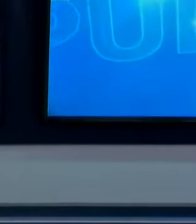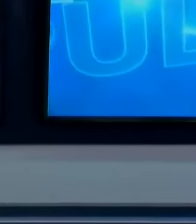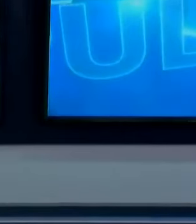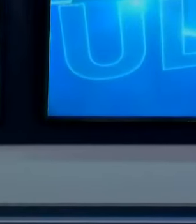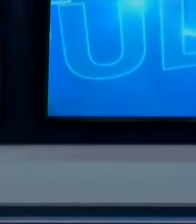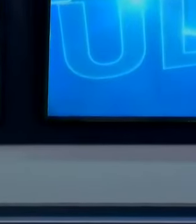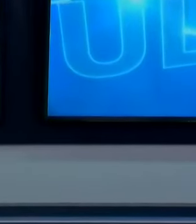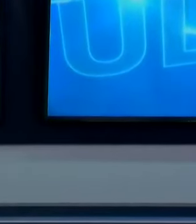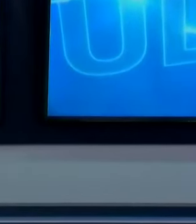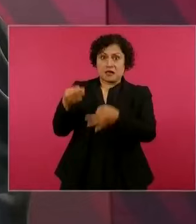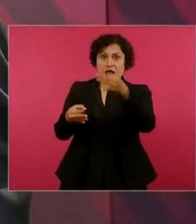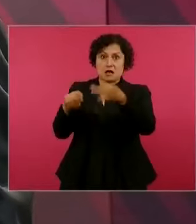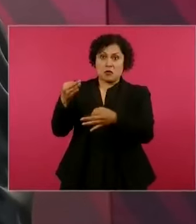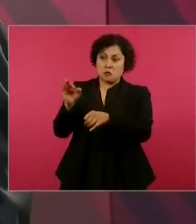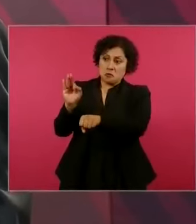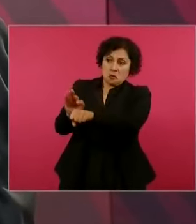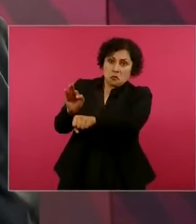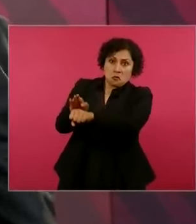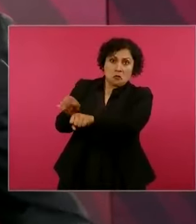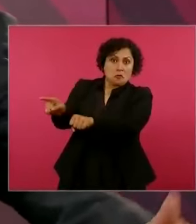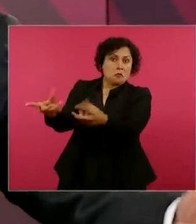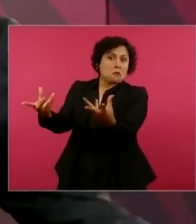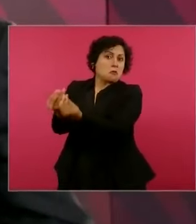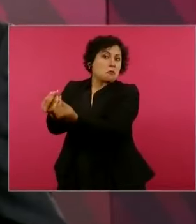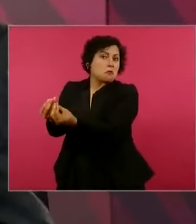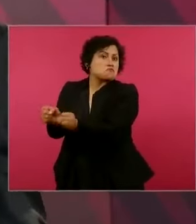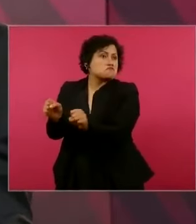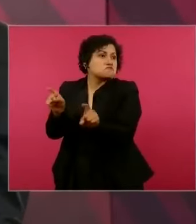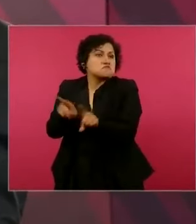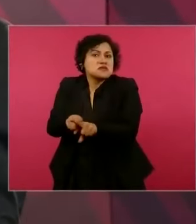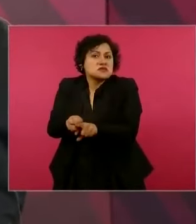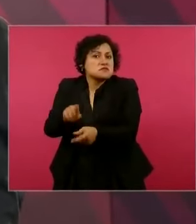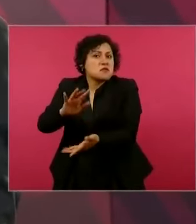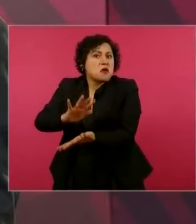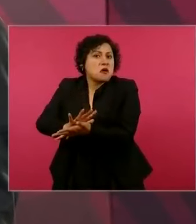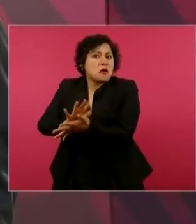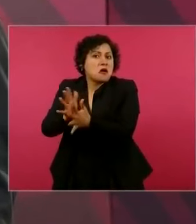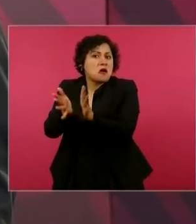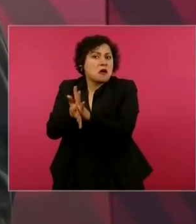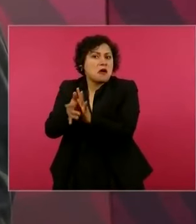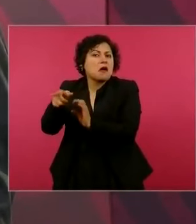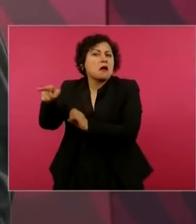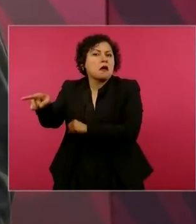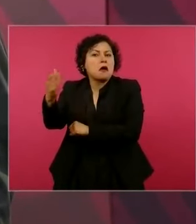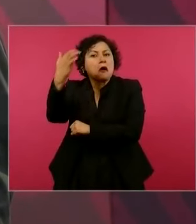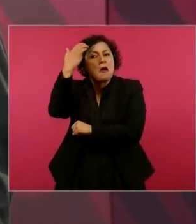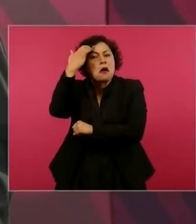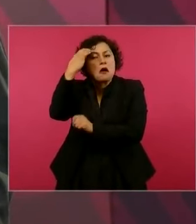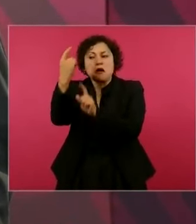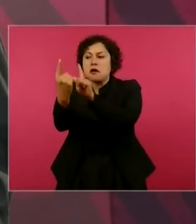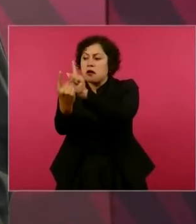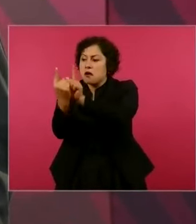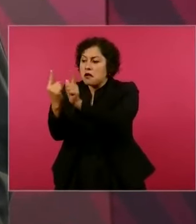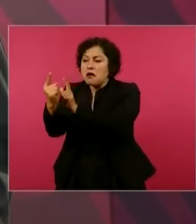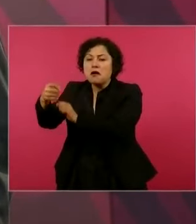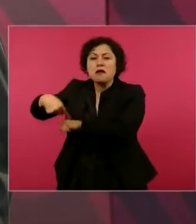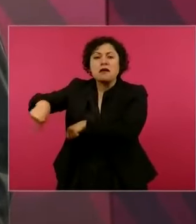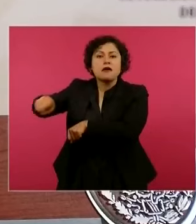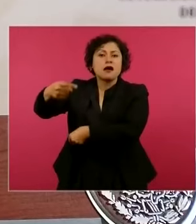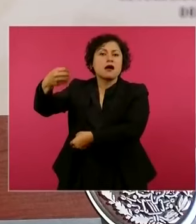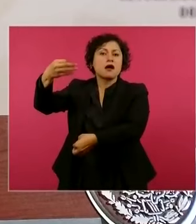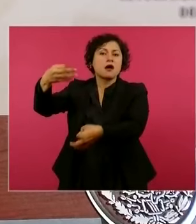presidentes. Me refiero a que tiene maestría, doctora, pues por eso se le llama la doctora Sheinbaum. Entonces, en ese sentido,